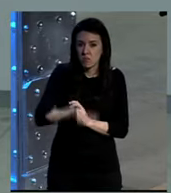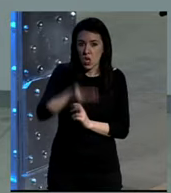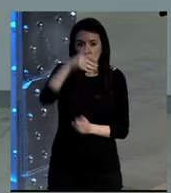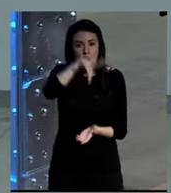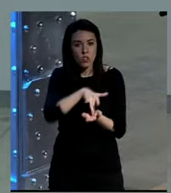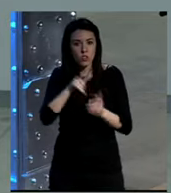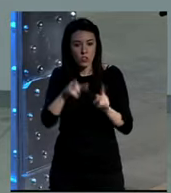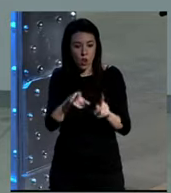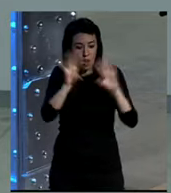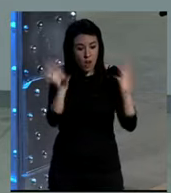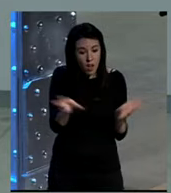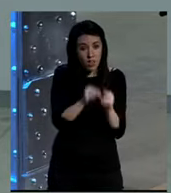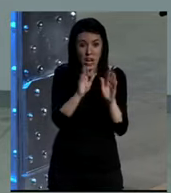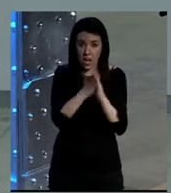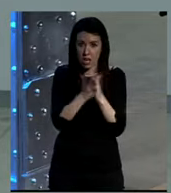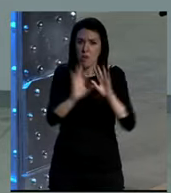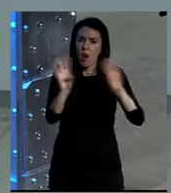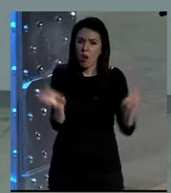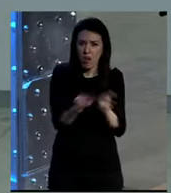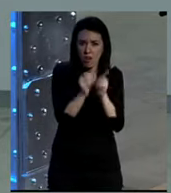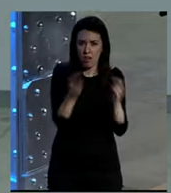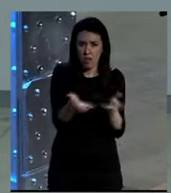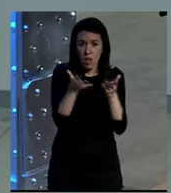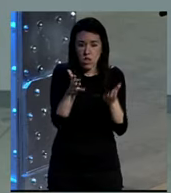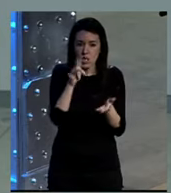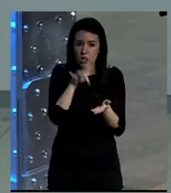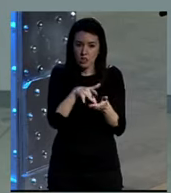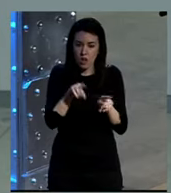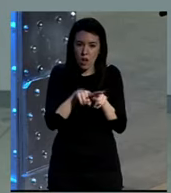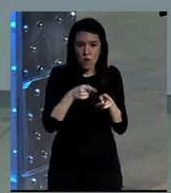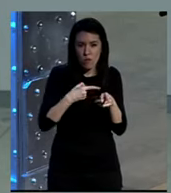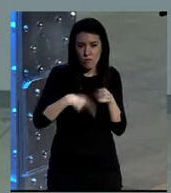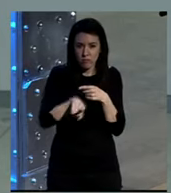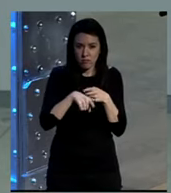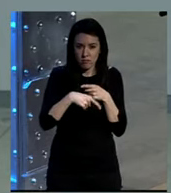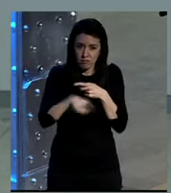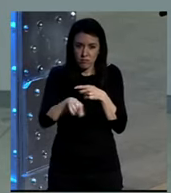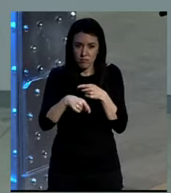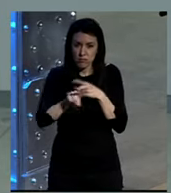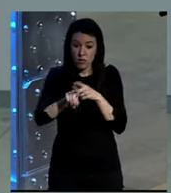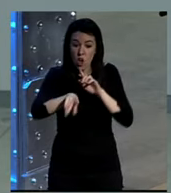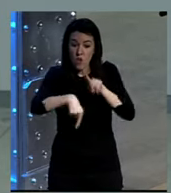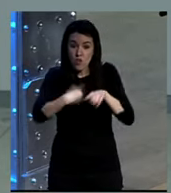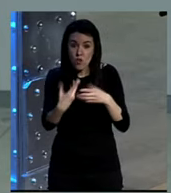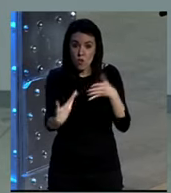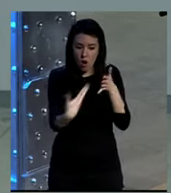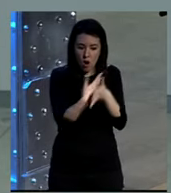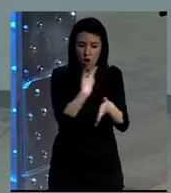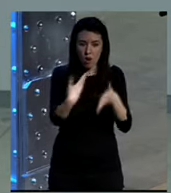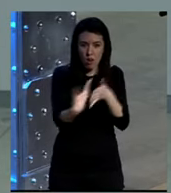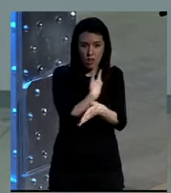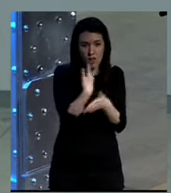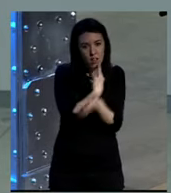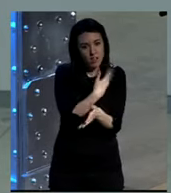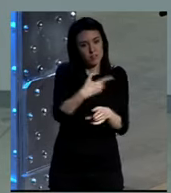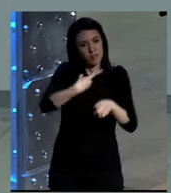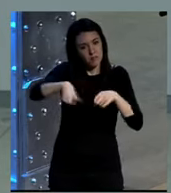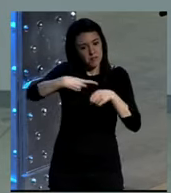siendo sintético pone el dedo en una serie de llagas y luego nos explica, yo creo, hace aflorar los